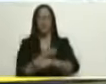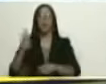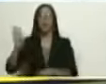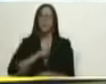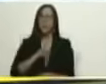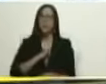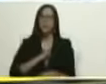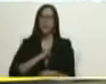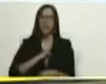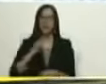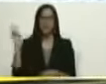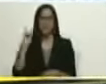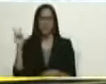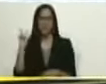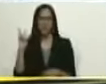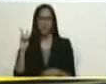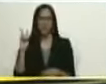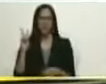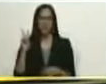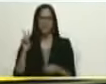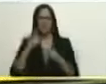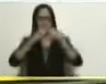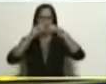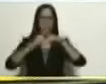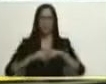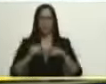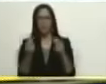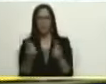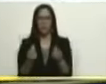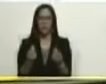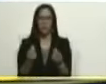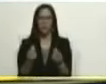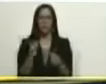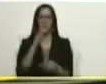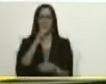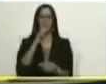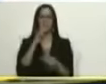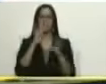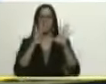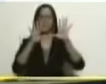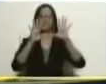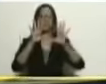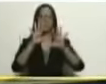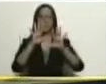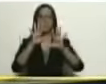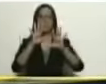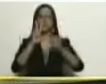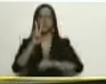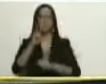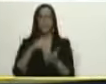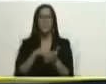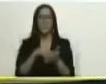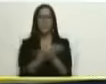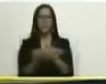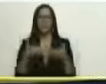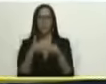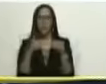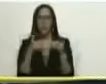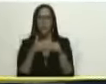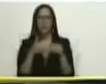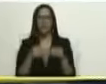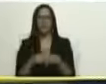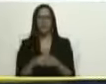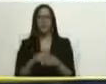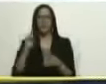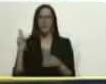Estado venezolano, se calcula su costo en 12 mil millones de dólares y